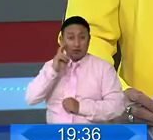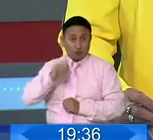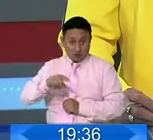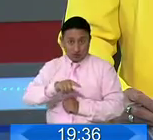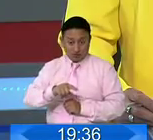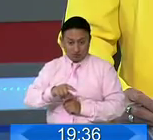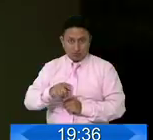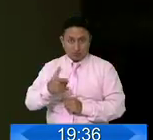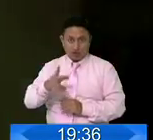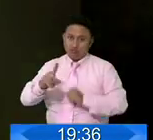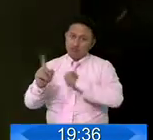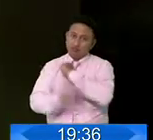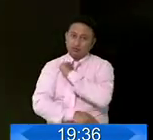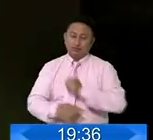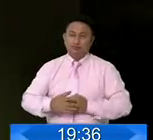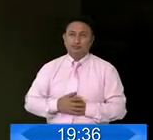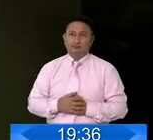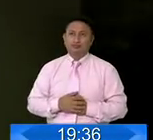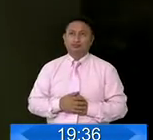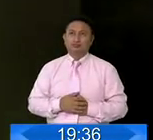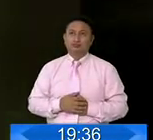pública.